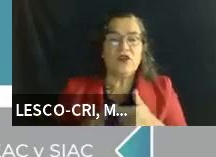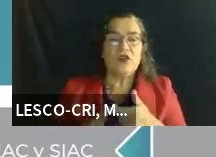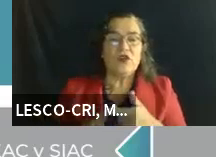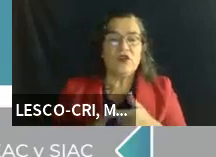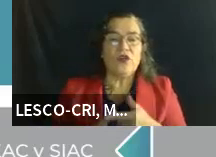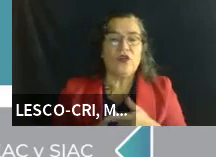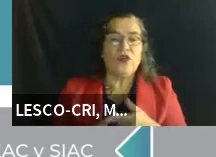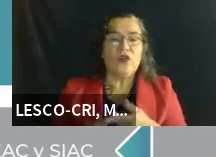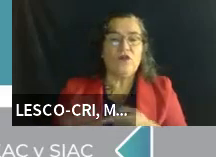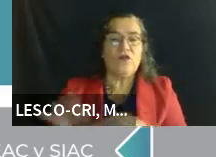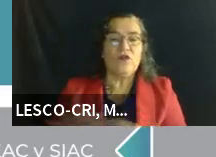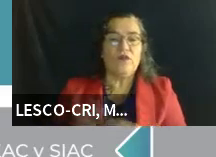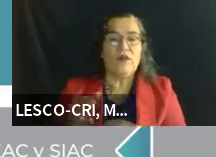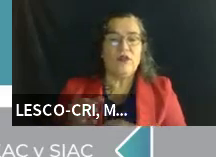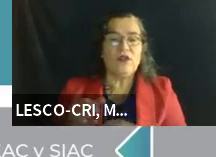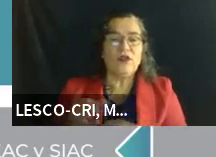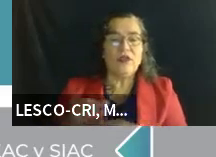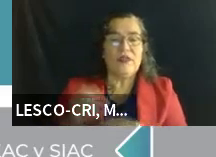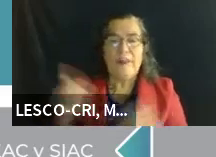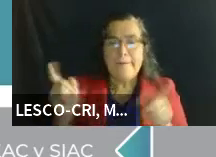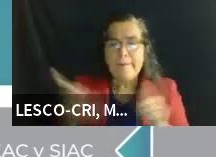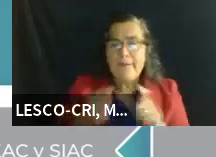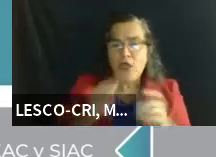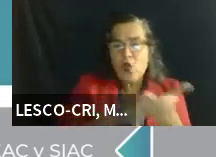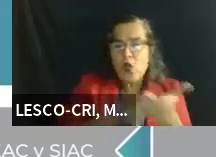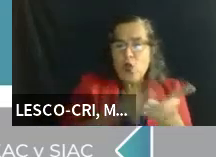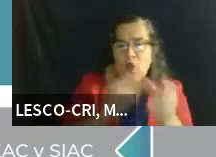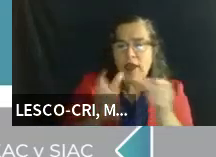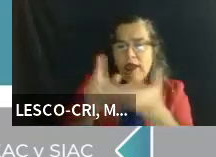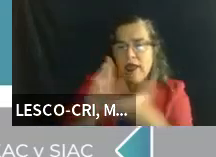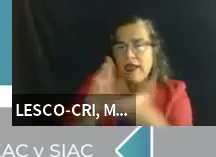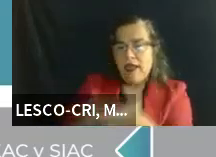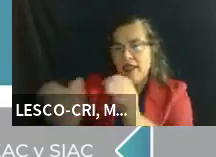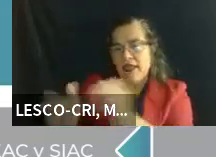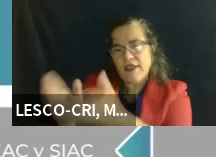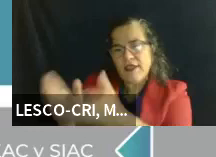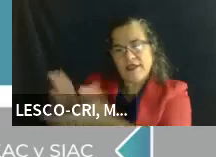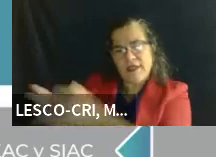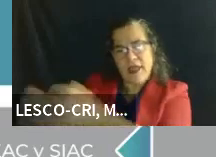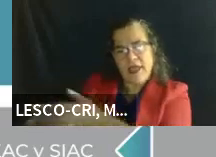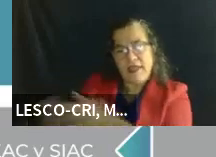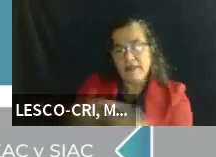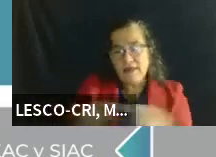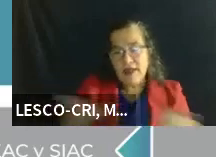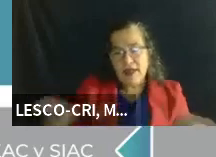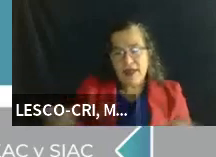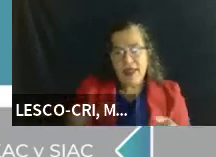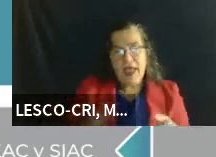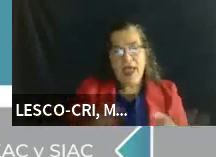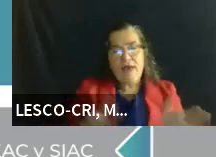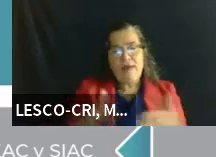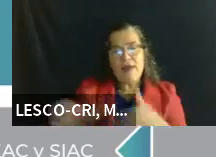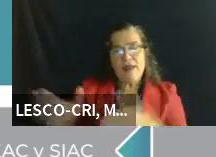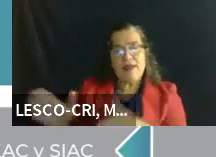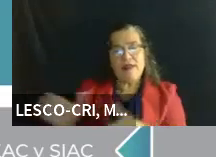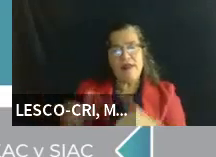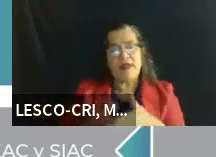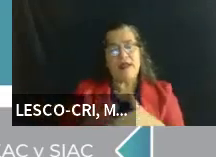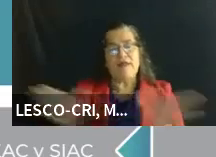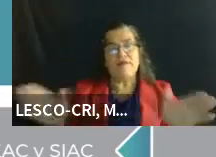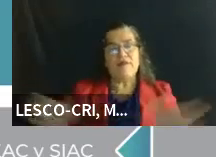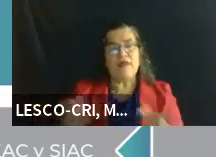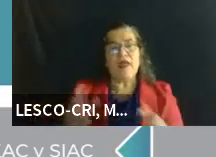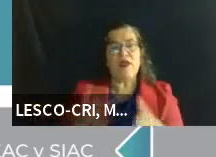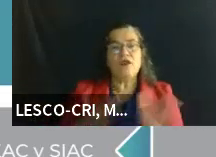el formato de microcredenciales para habilitar múltiples caminos de acceso a los planes de estudios. Otra dimensión,